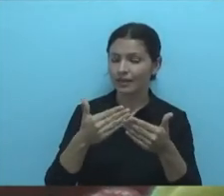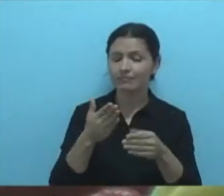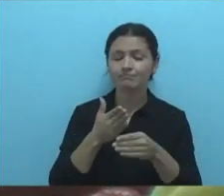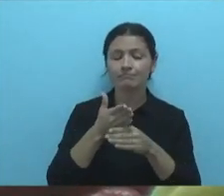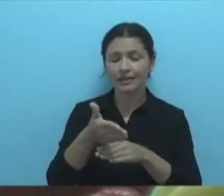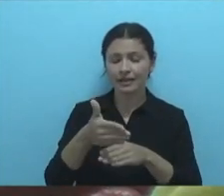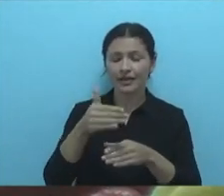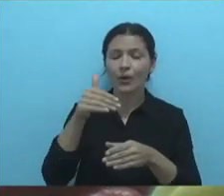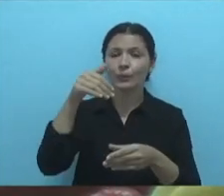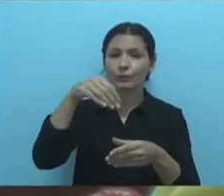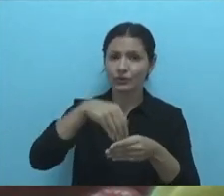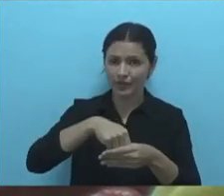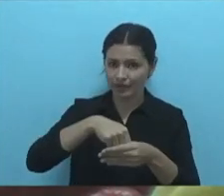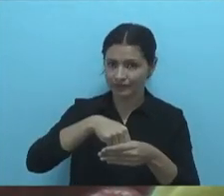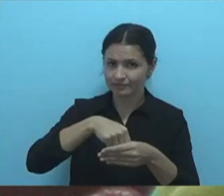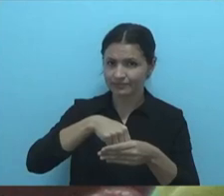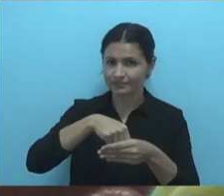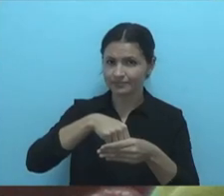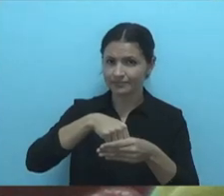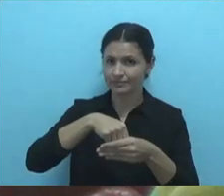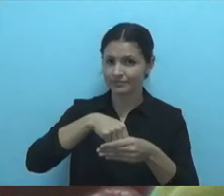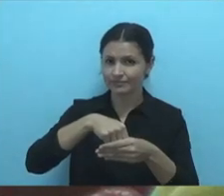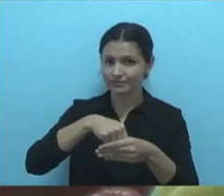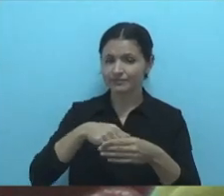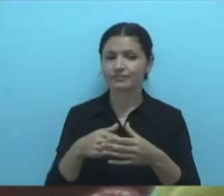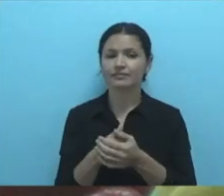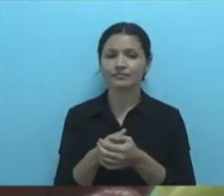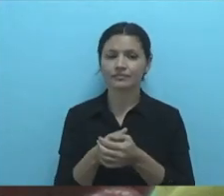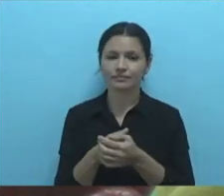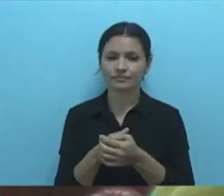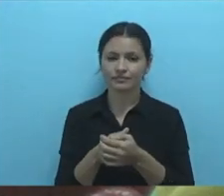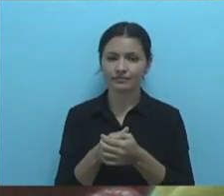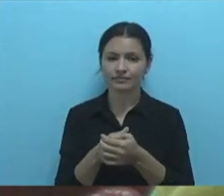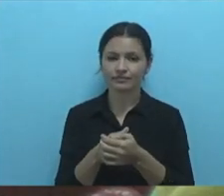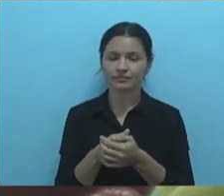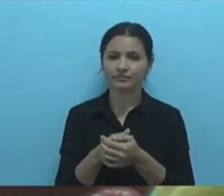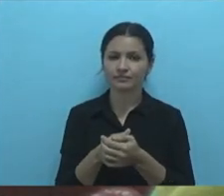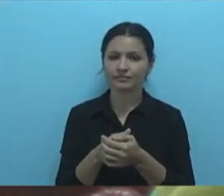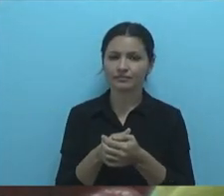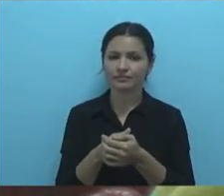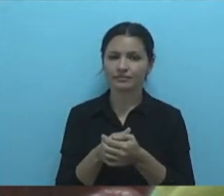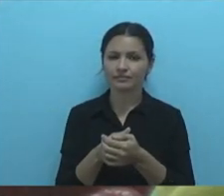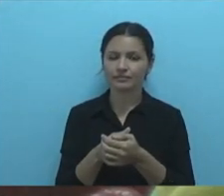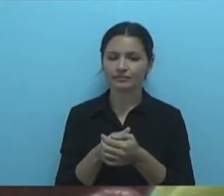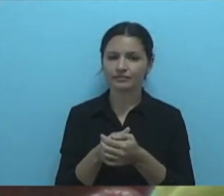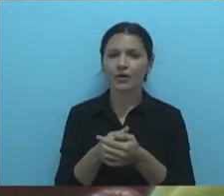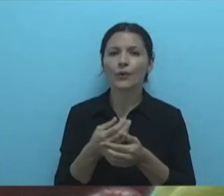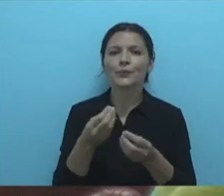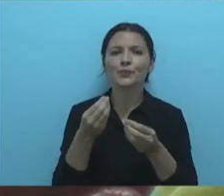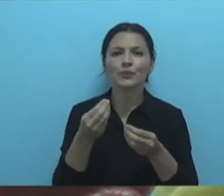discriminación al cual están sometidos solamente en la provincia de Santa Fe